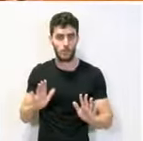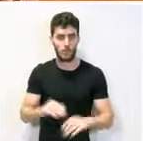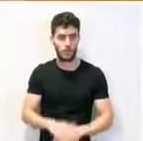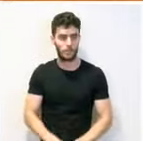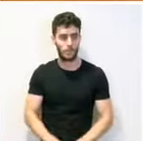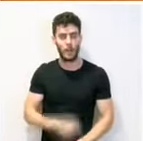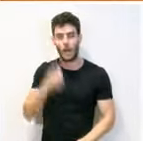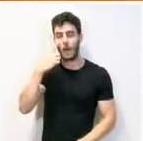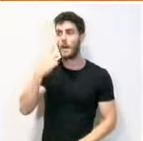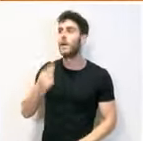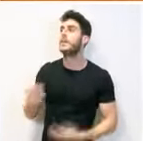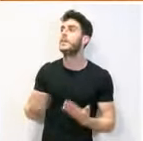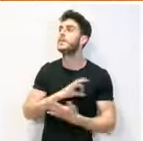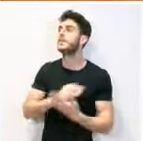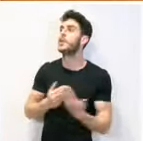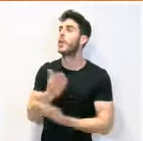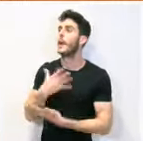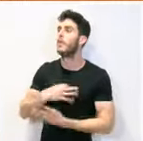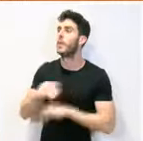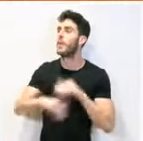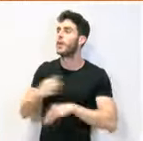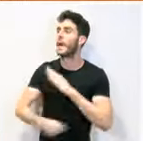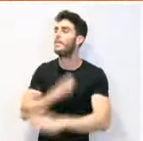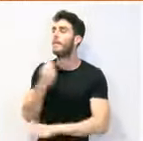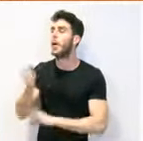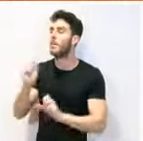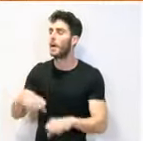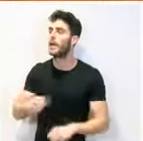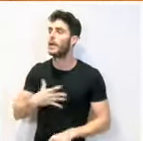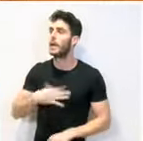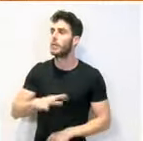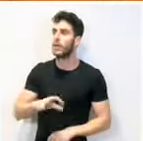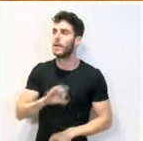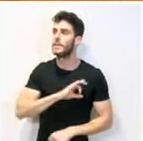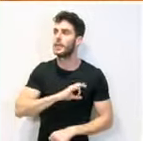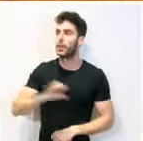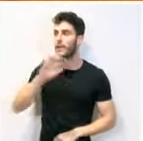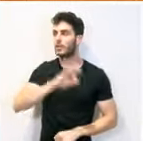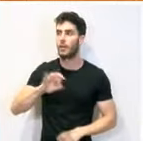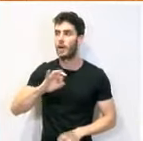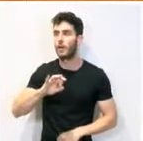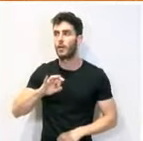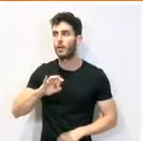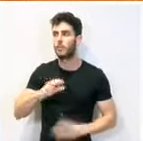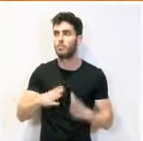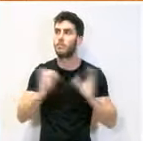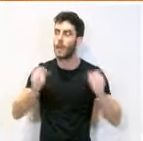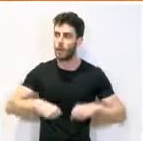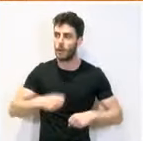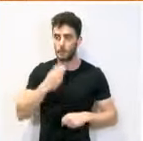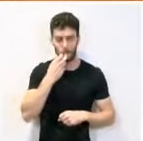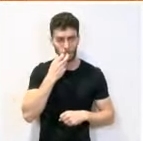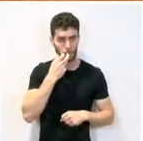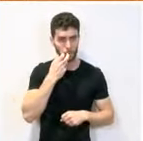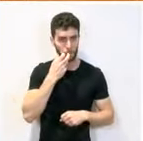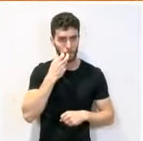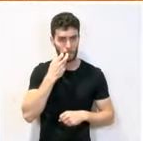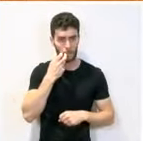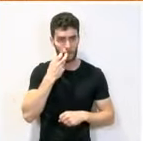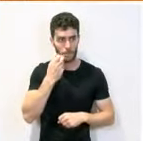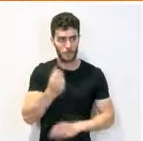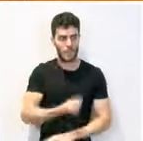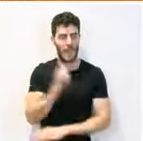a ver que igual lo votéis a favor, que parece ser que la señora Somalo está de acuerdo. Impulsar